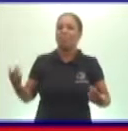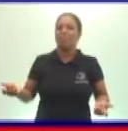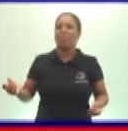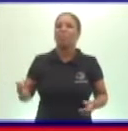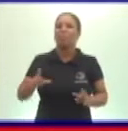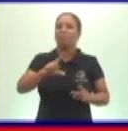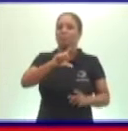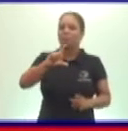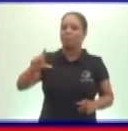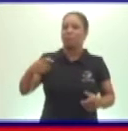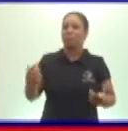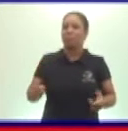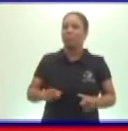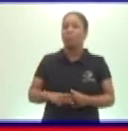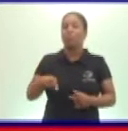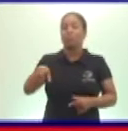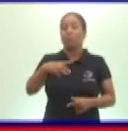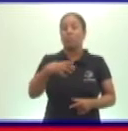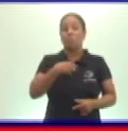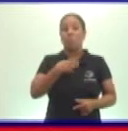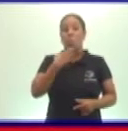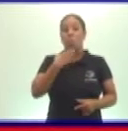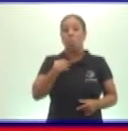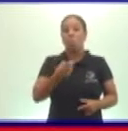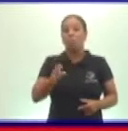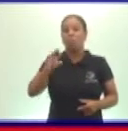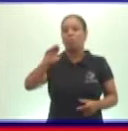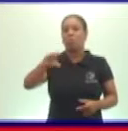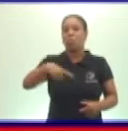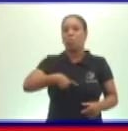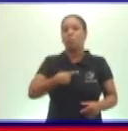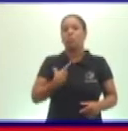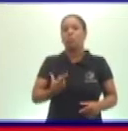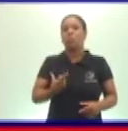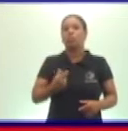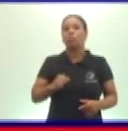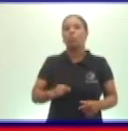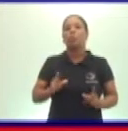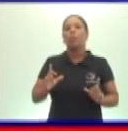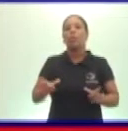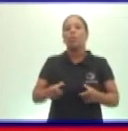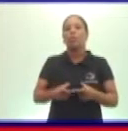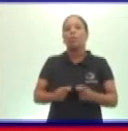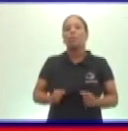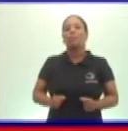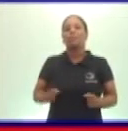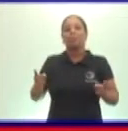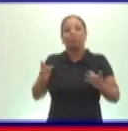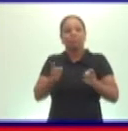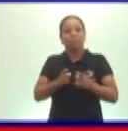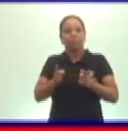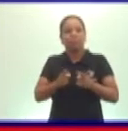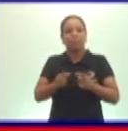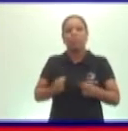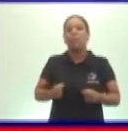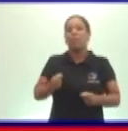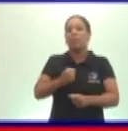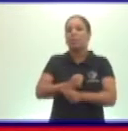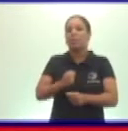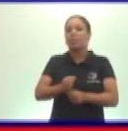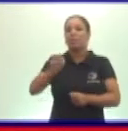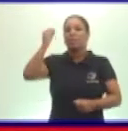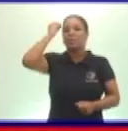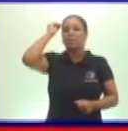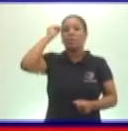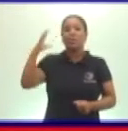usted tiene como texto de consulta el Cultura Política, breve glosario para su enseñanza, aprendizaje, que todos los centros